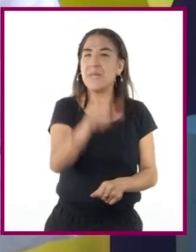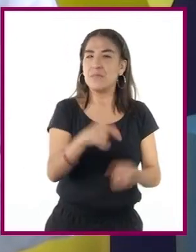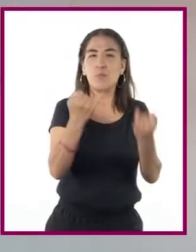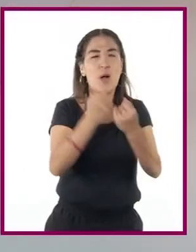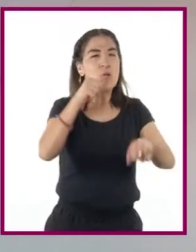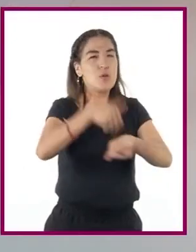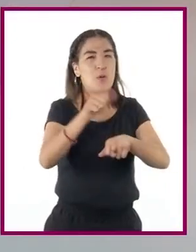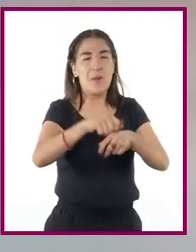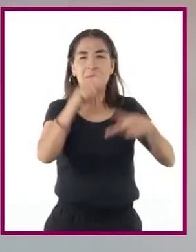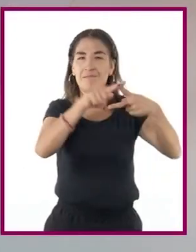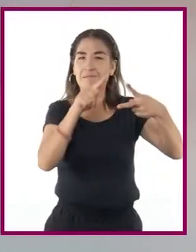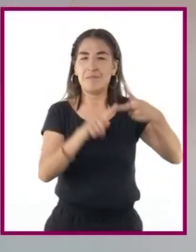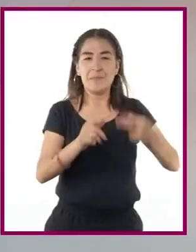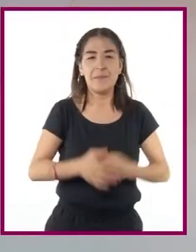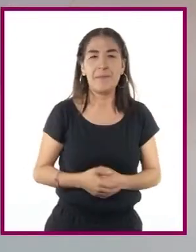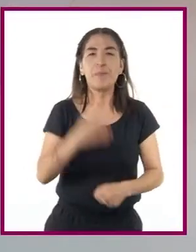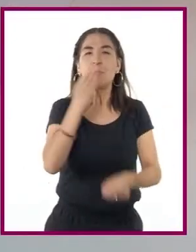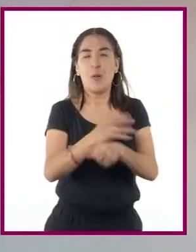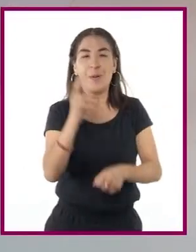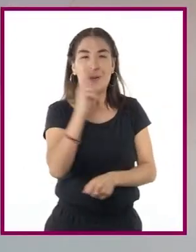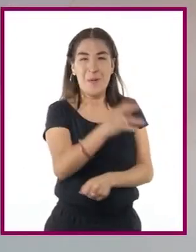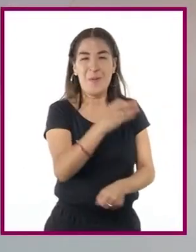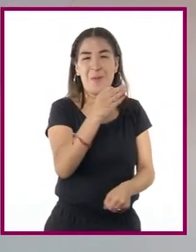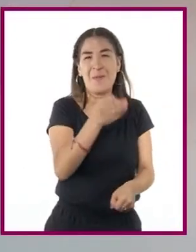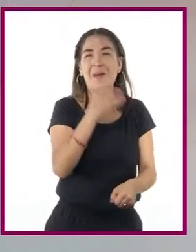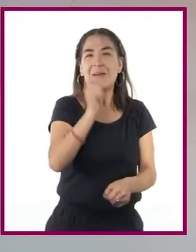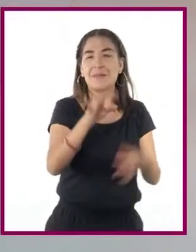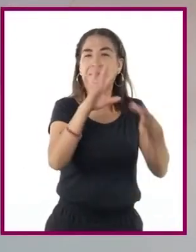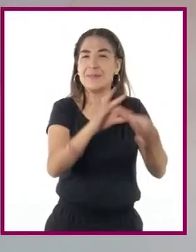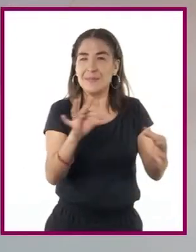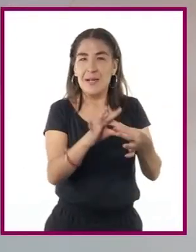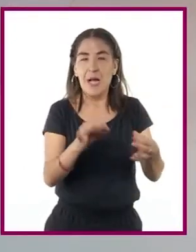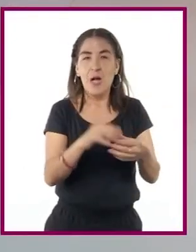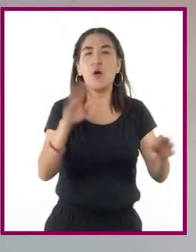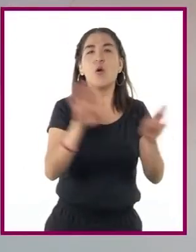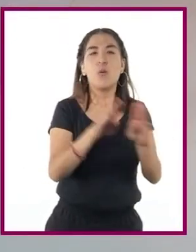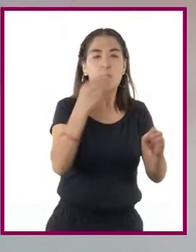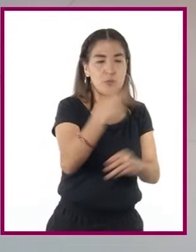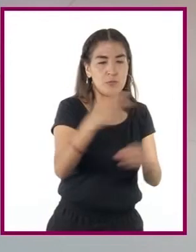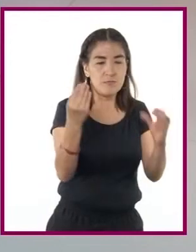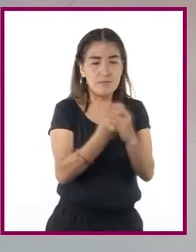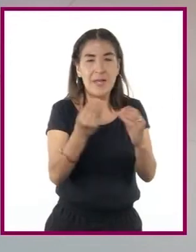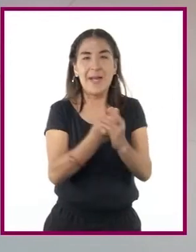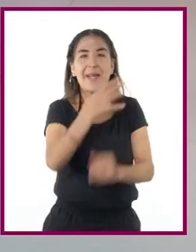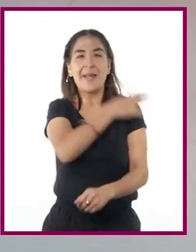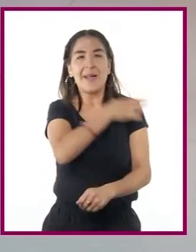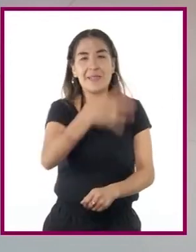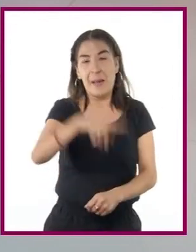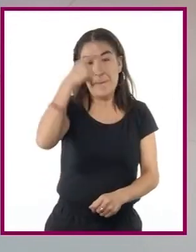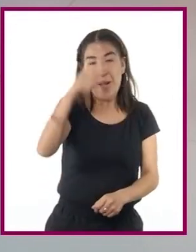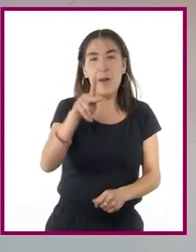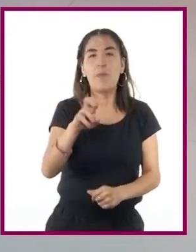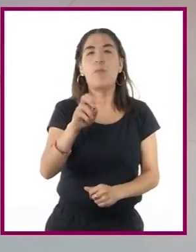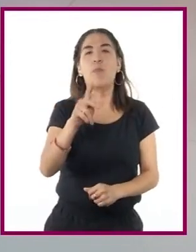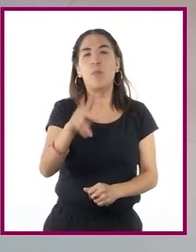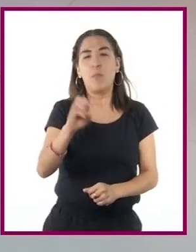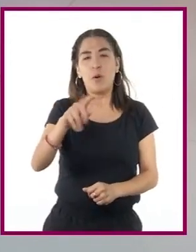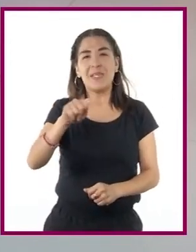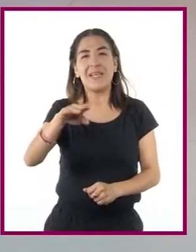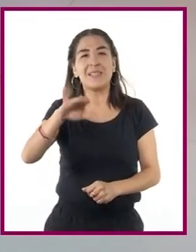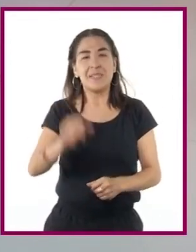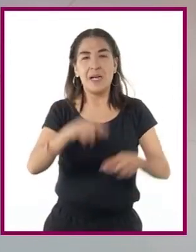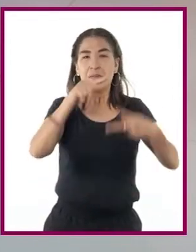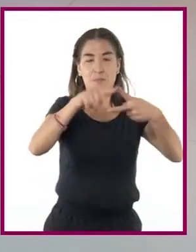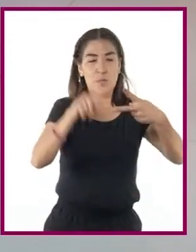base. Como hemos visto hasta el momento, las propiedades o generalizaciones para las potencias con exponentes